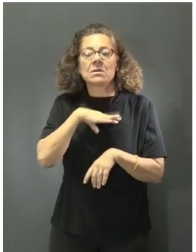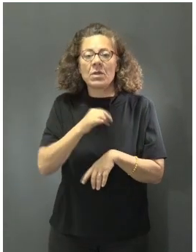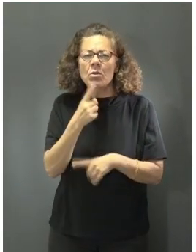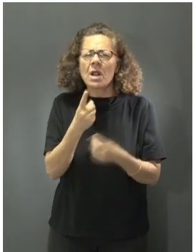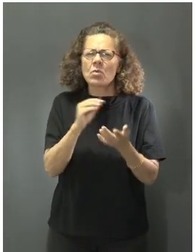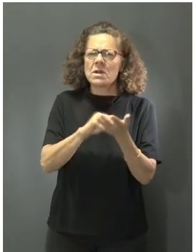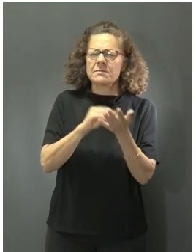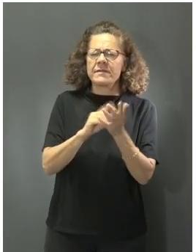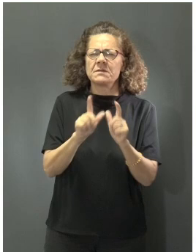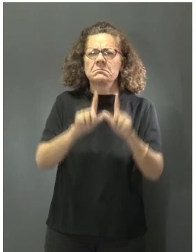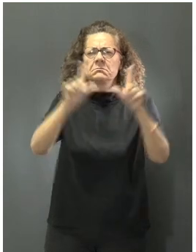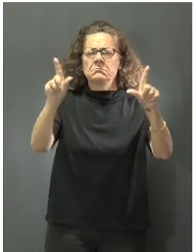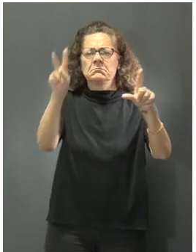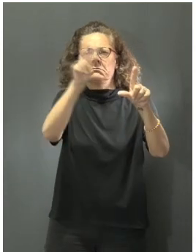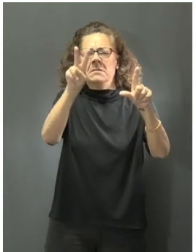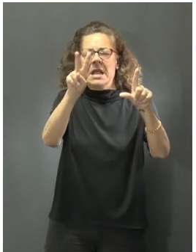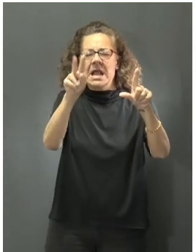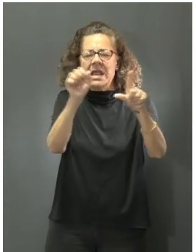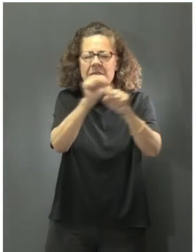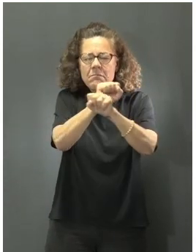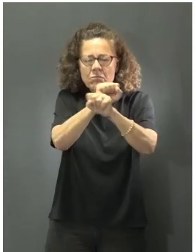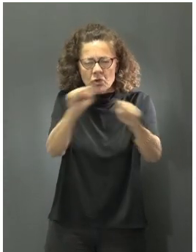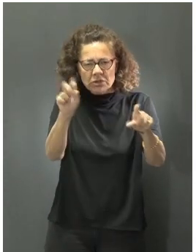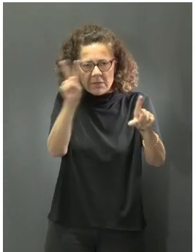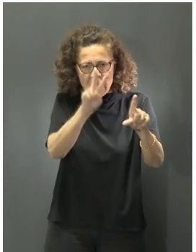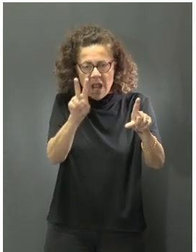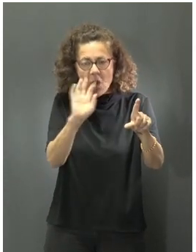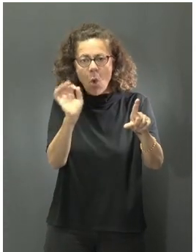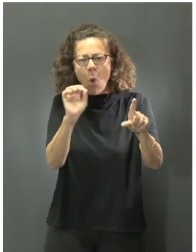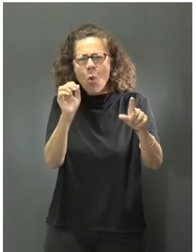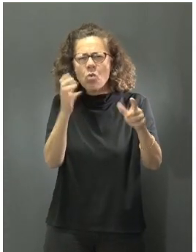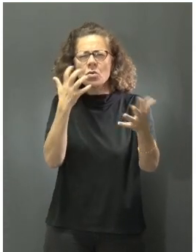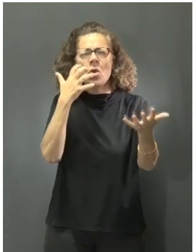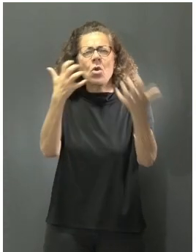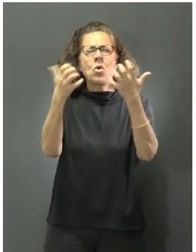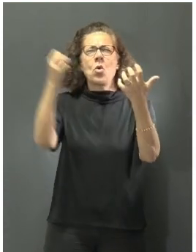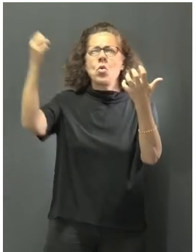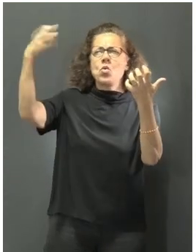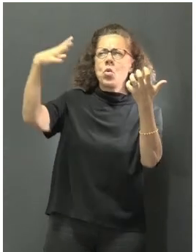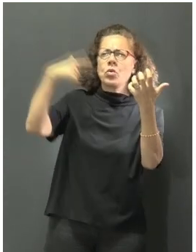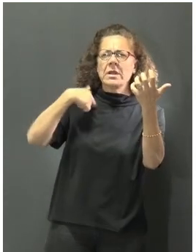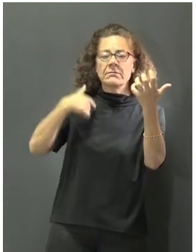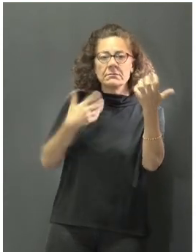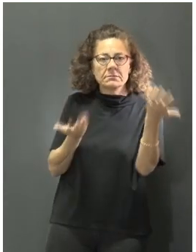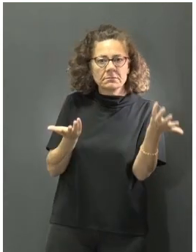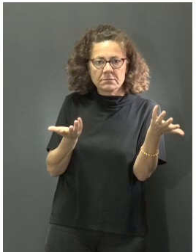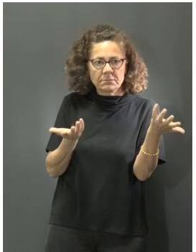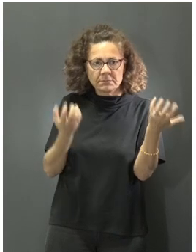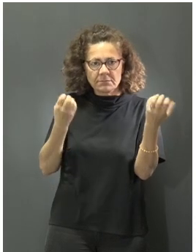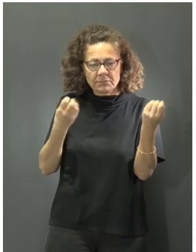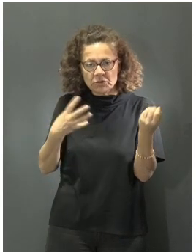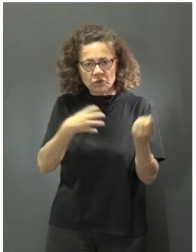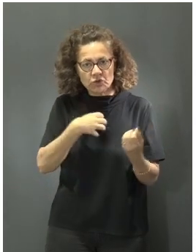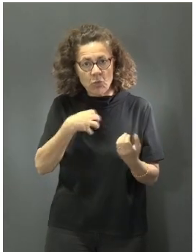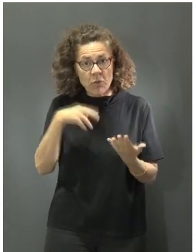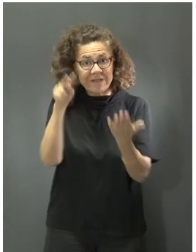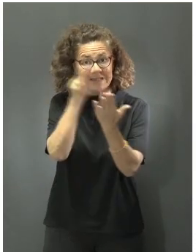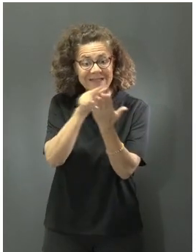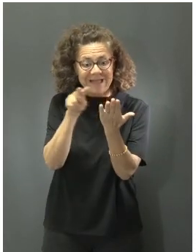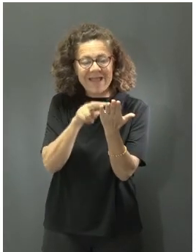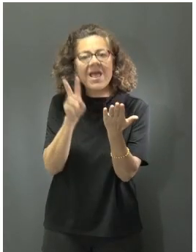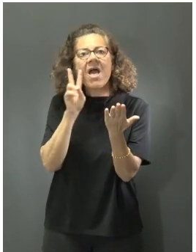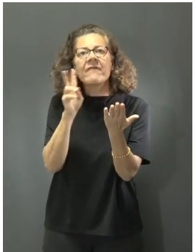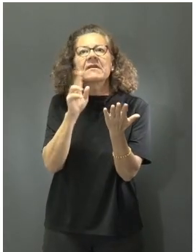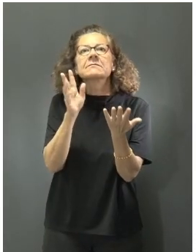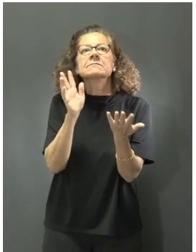ponen las cosas en unos sitios donde es imposible leerlos o donde hay un contraste de luz que es imposible, o sea, realmente es que no puedes ver lo que te